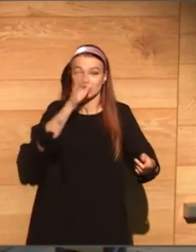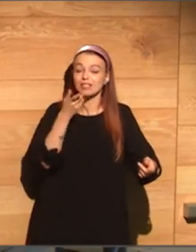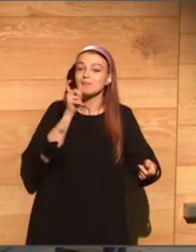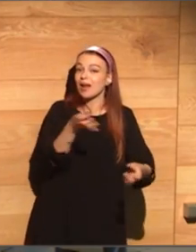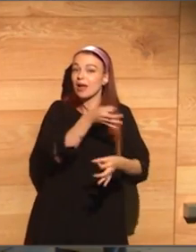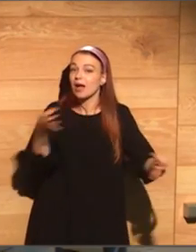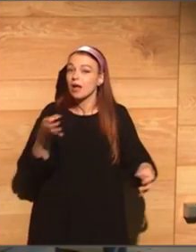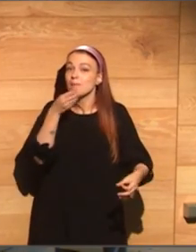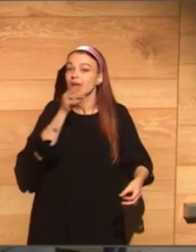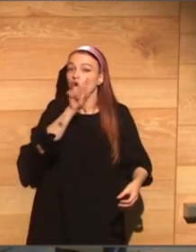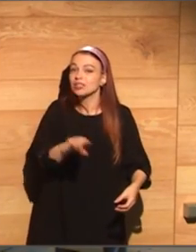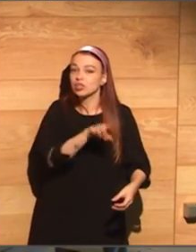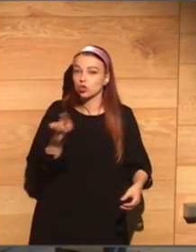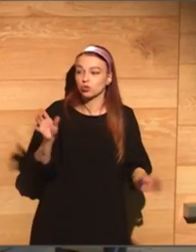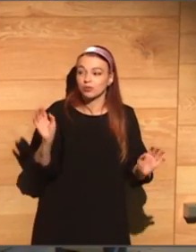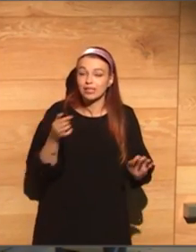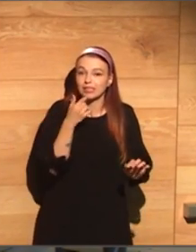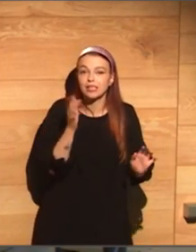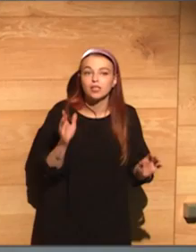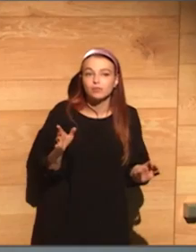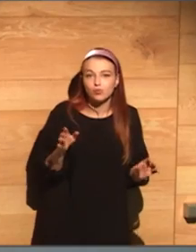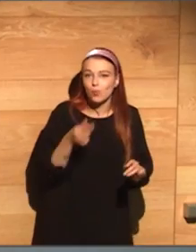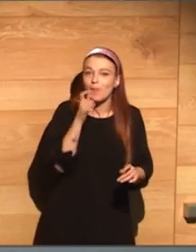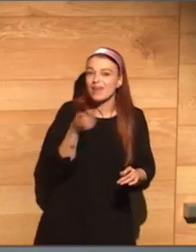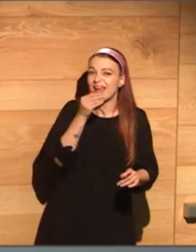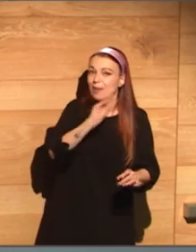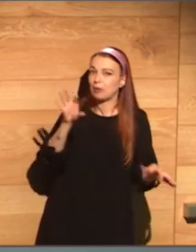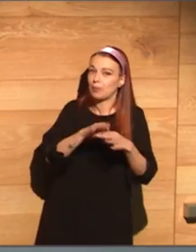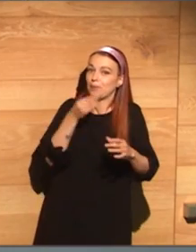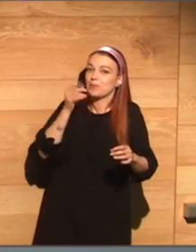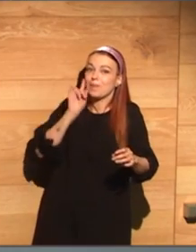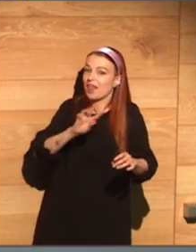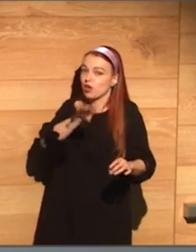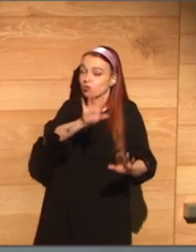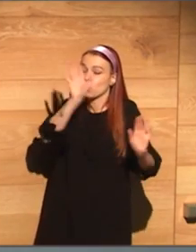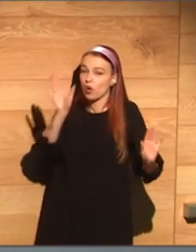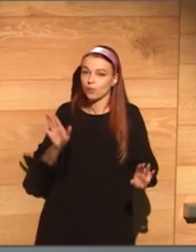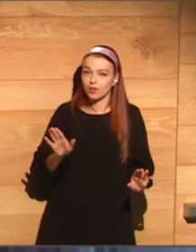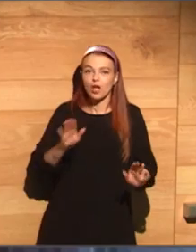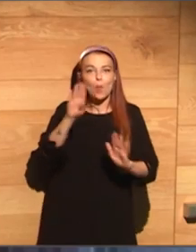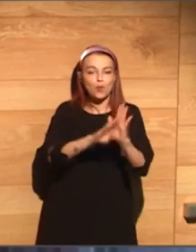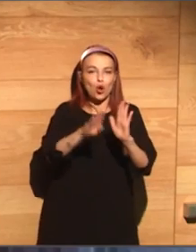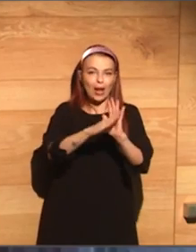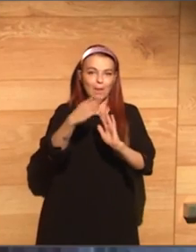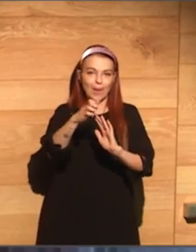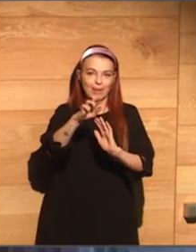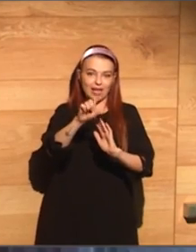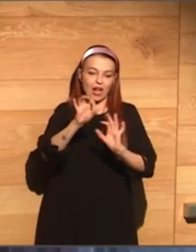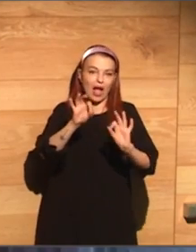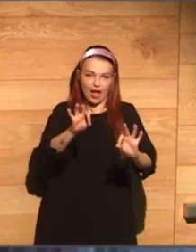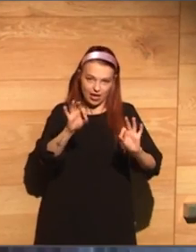referirse a Madrid con esos términos jamás. La verdad es que no me parece la expresión adecuada, pero... El programa es de Berlanga, es lo mínimo. Pobre